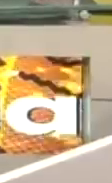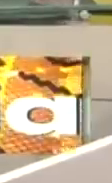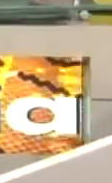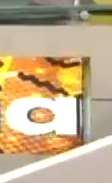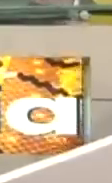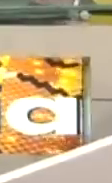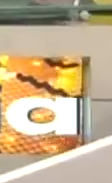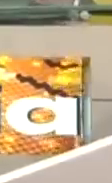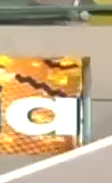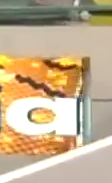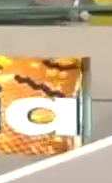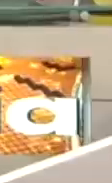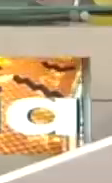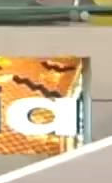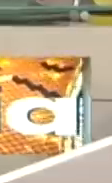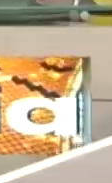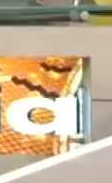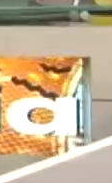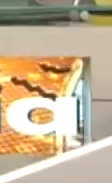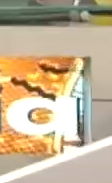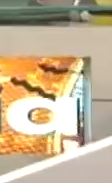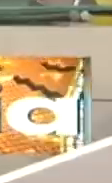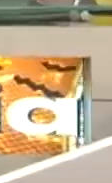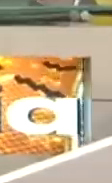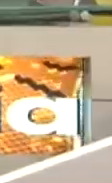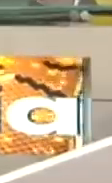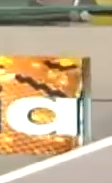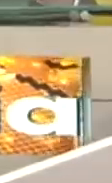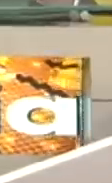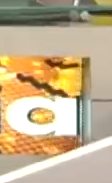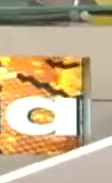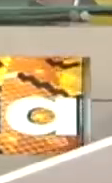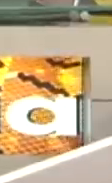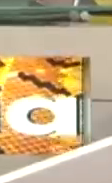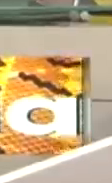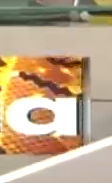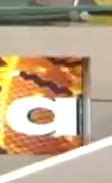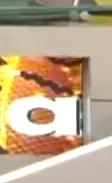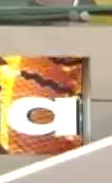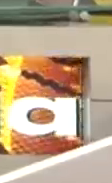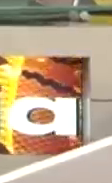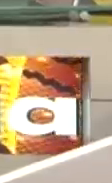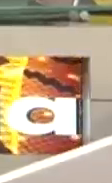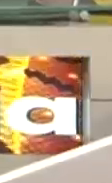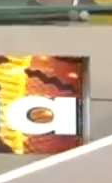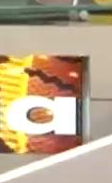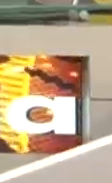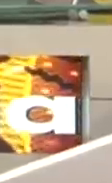anunció que a partir de este jueves inician las jornadas de juramentación de los jefes y jefas de calle juve